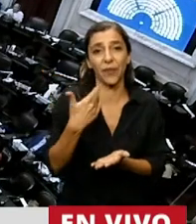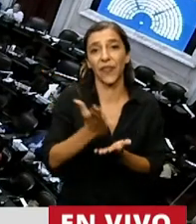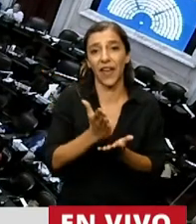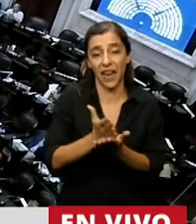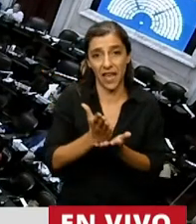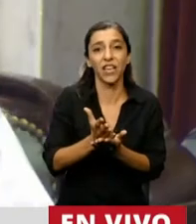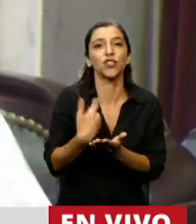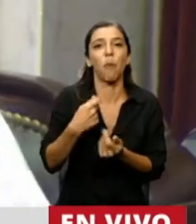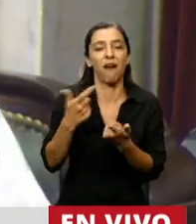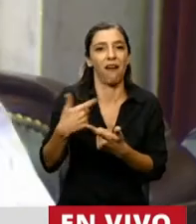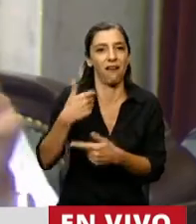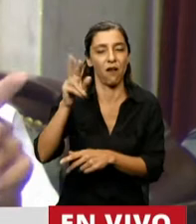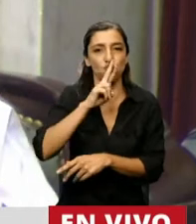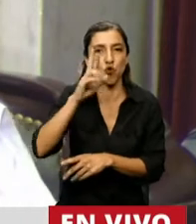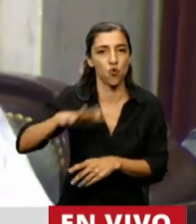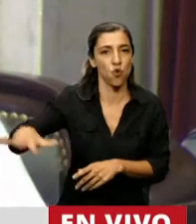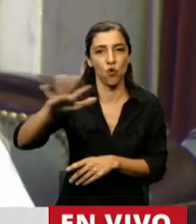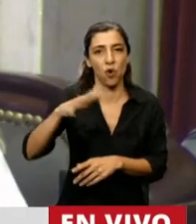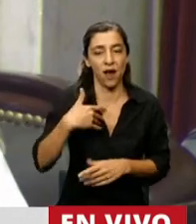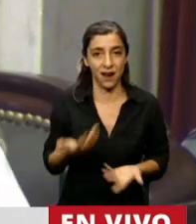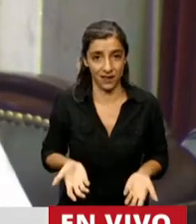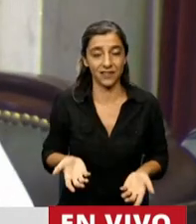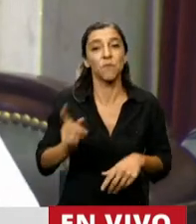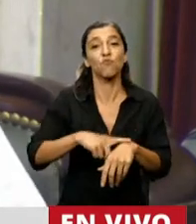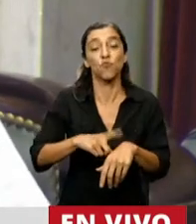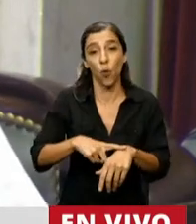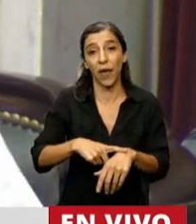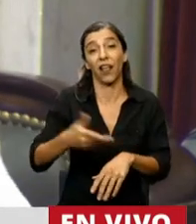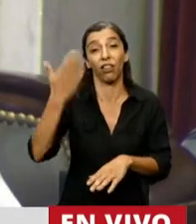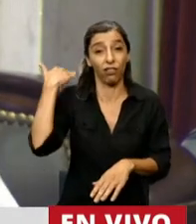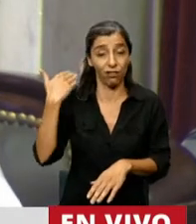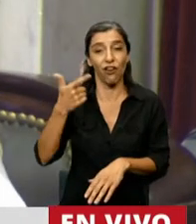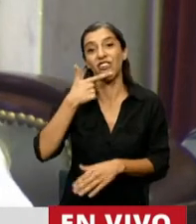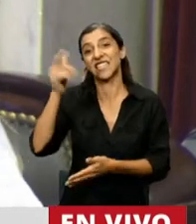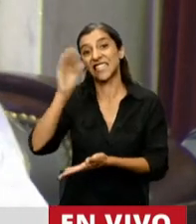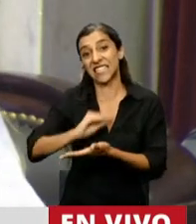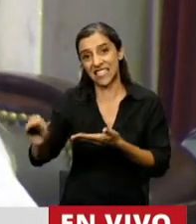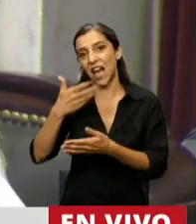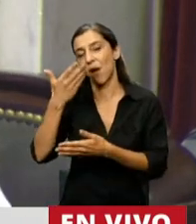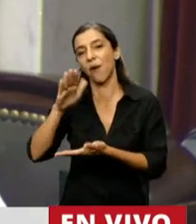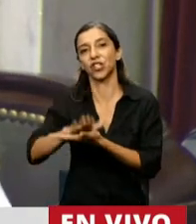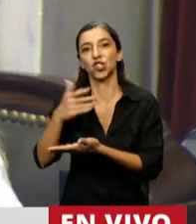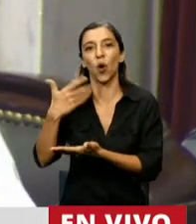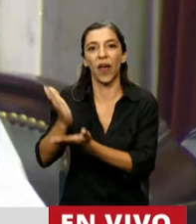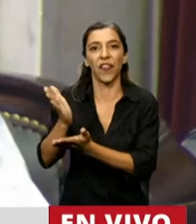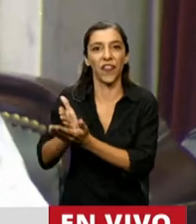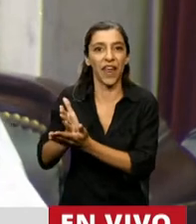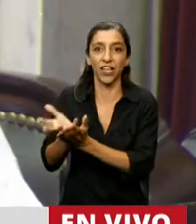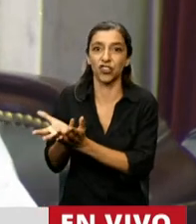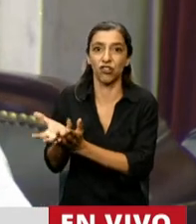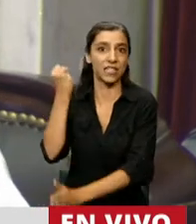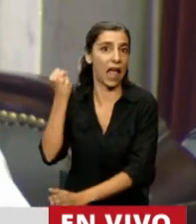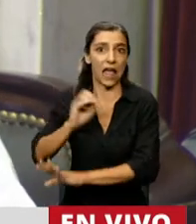los derechos de las mujeres. Mientras, en el recinto de al lado, en el Senado, se trataba lo opuesto, la reducción de los derechos para los